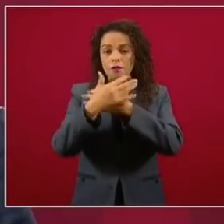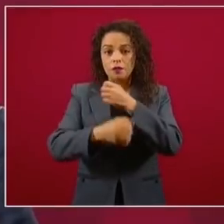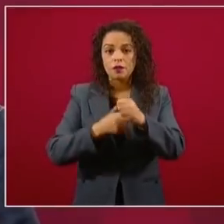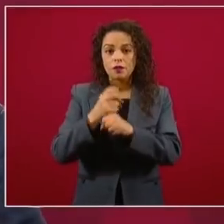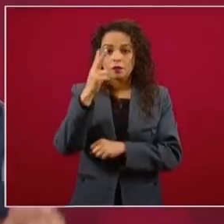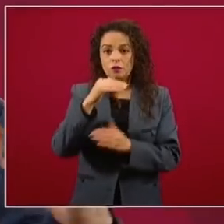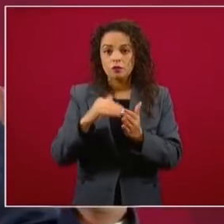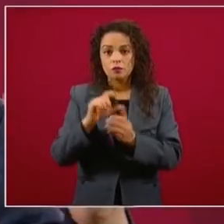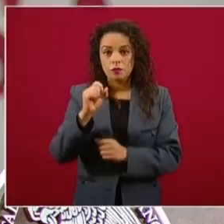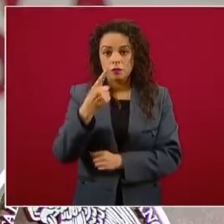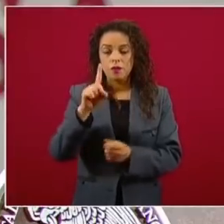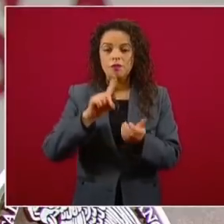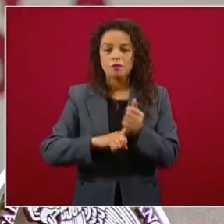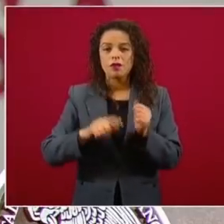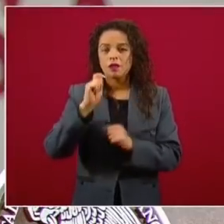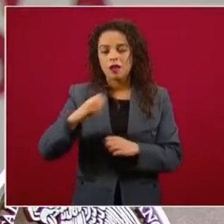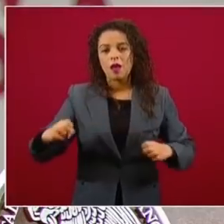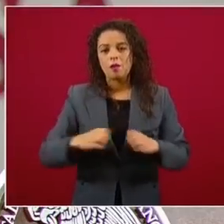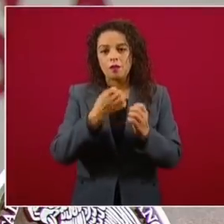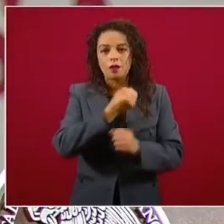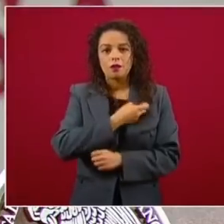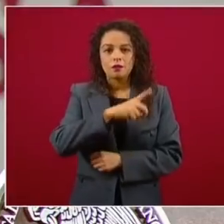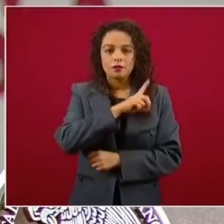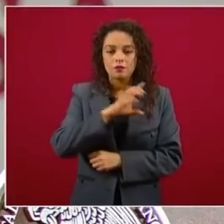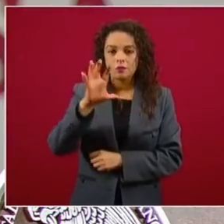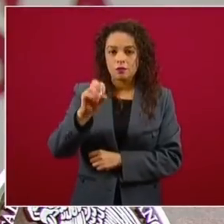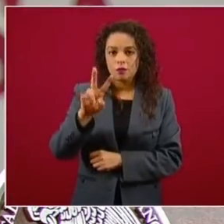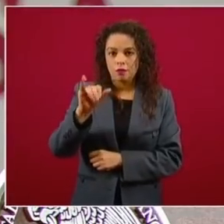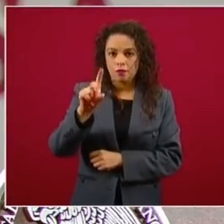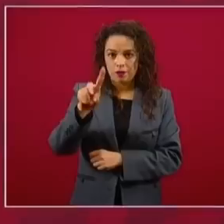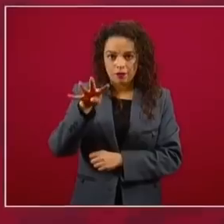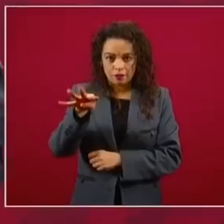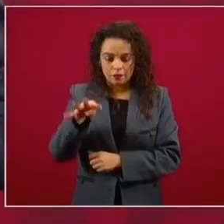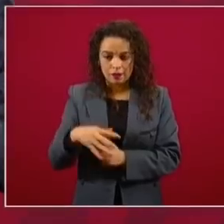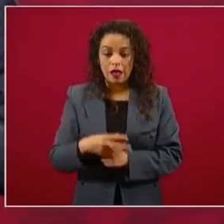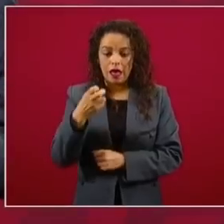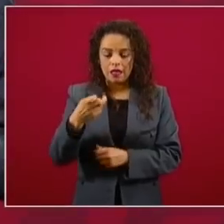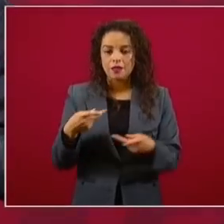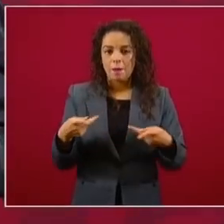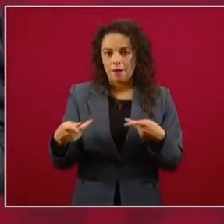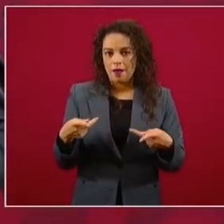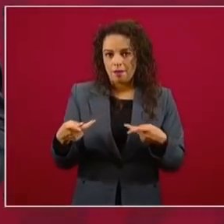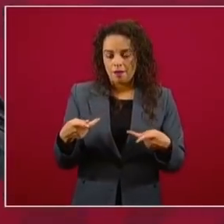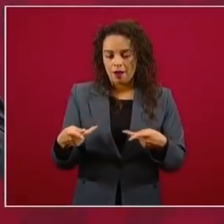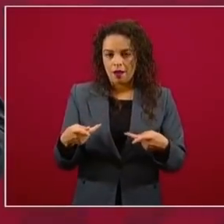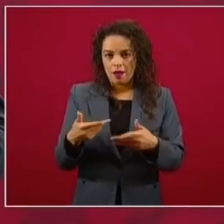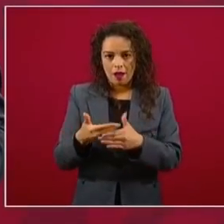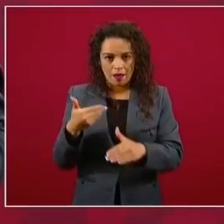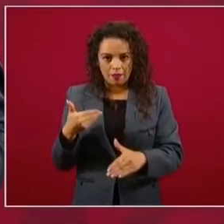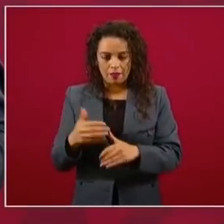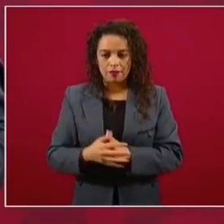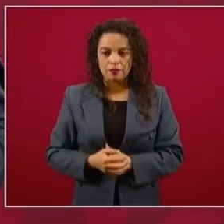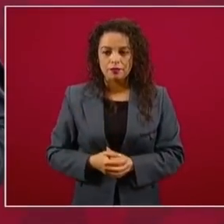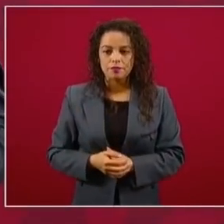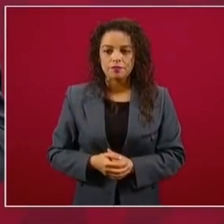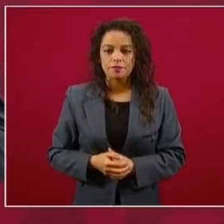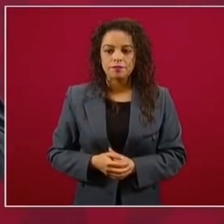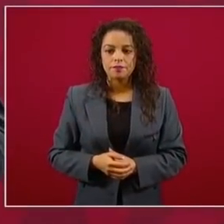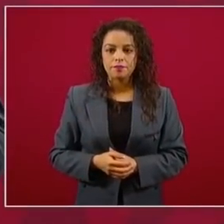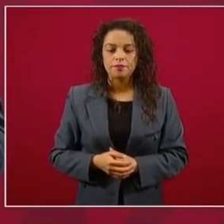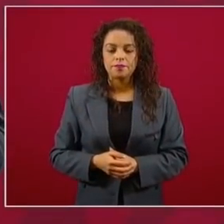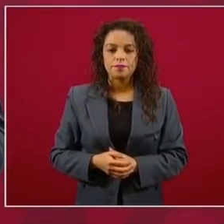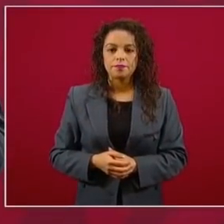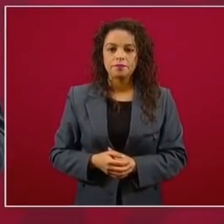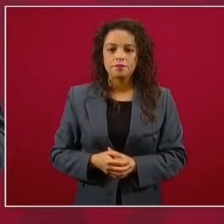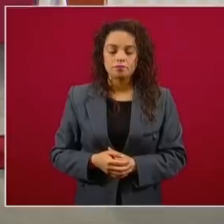sanitaria del COVID. Entonces, eso es el marco en el cual se ha venido preparando. Entonces, tenemos una presentación muy didáctica que lleva paso a